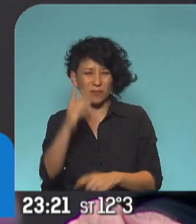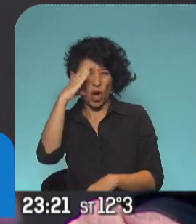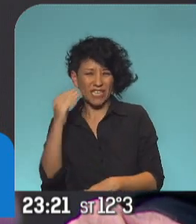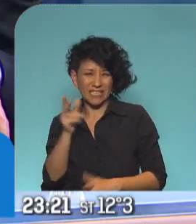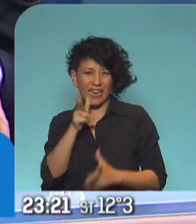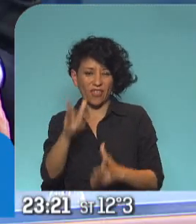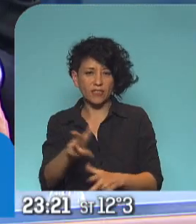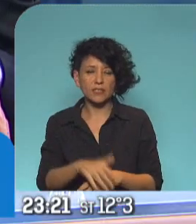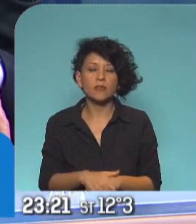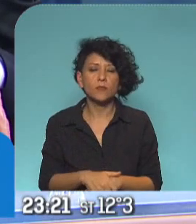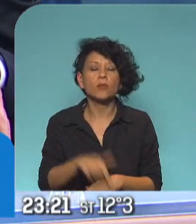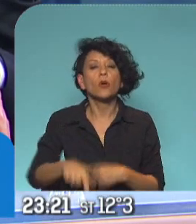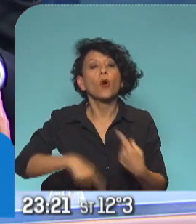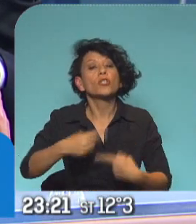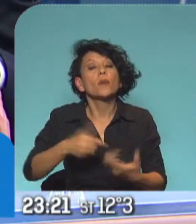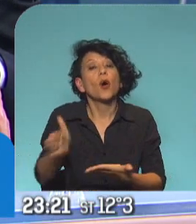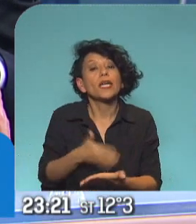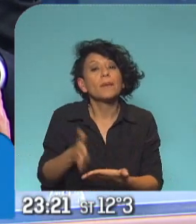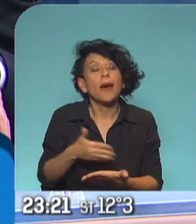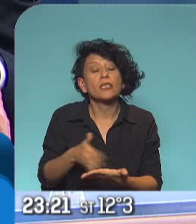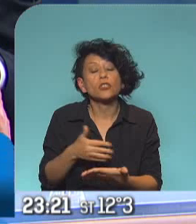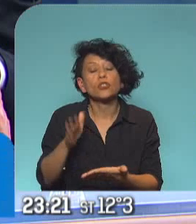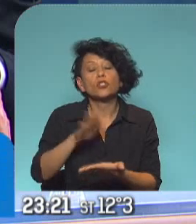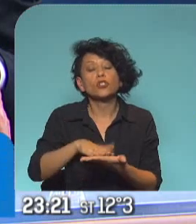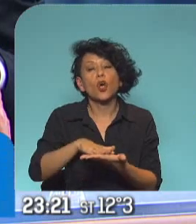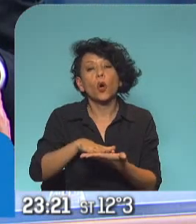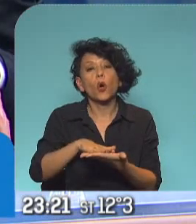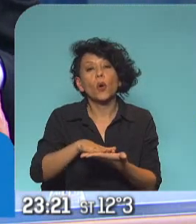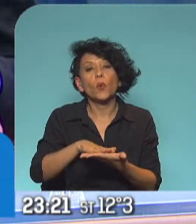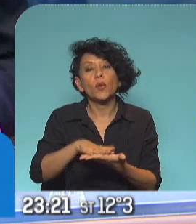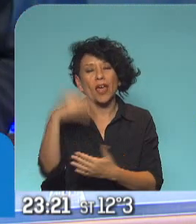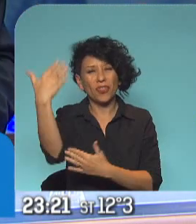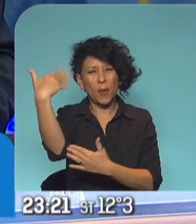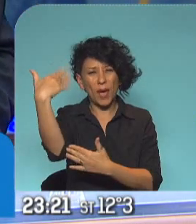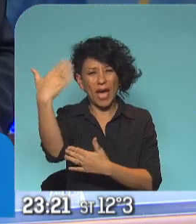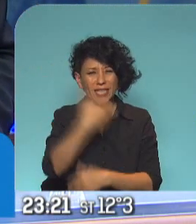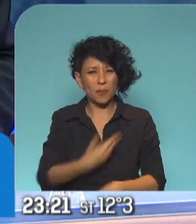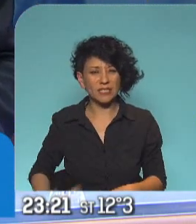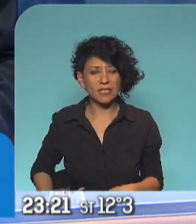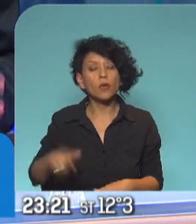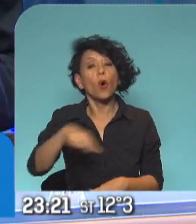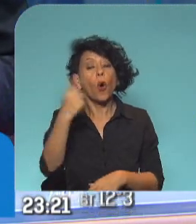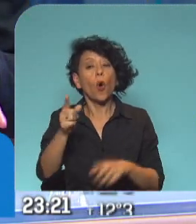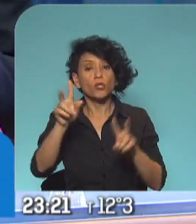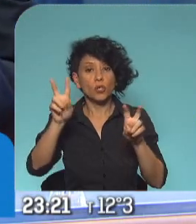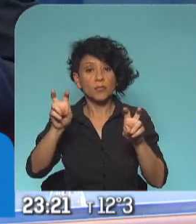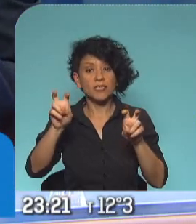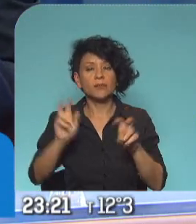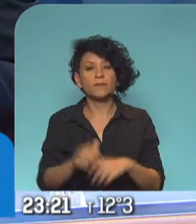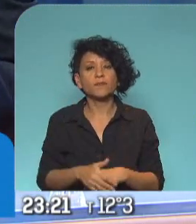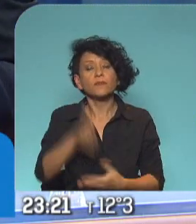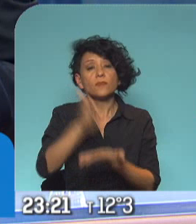Seguimos repasando algunos momentos de este primer debate presidencial. Otros ejes temáticos fueron los derechos humanos,